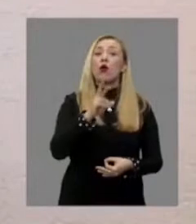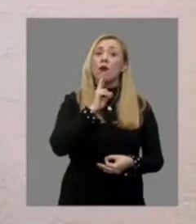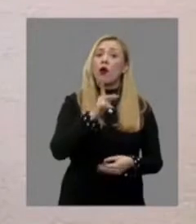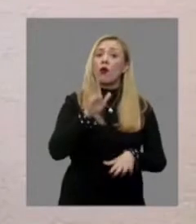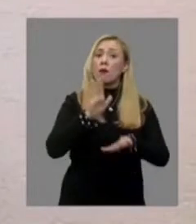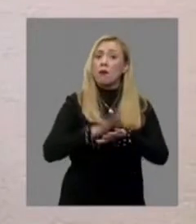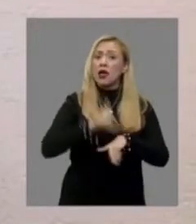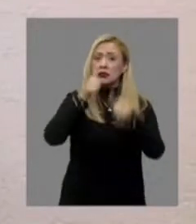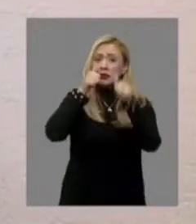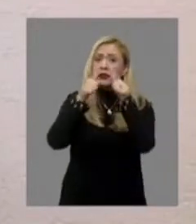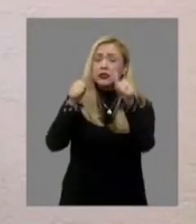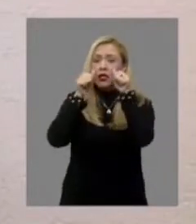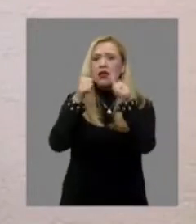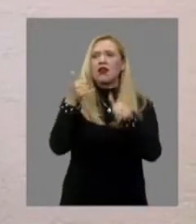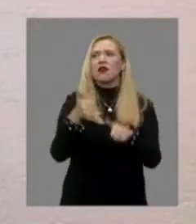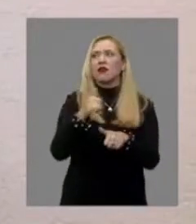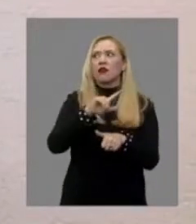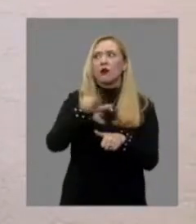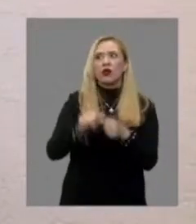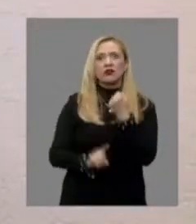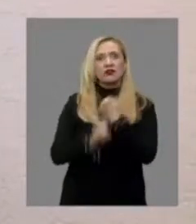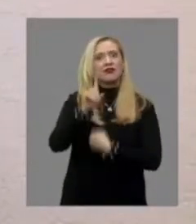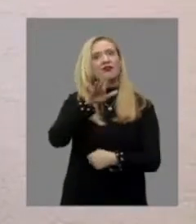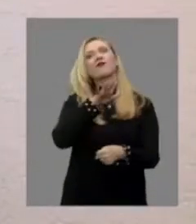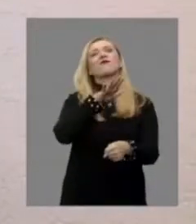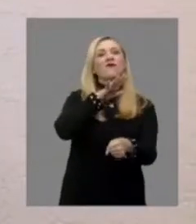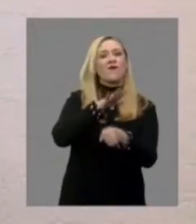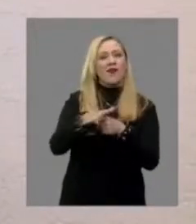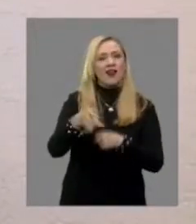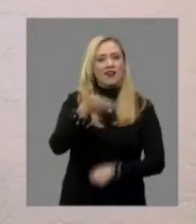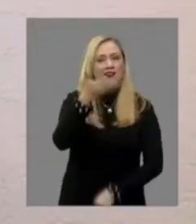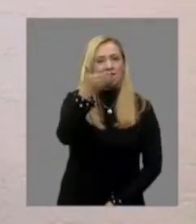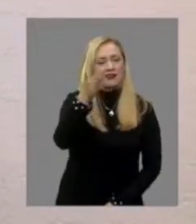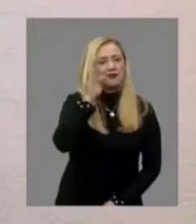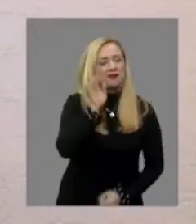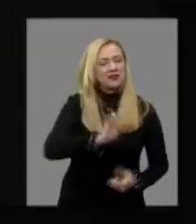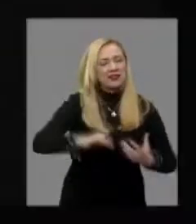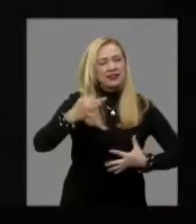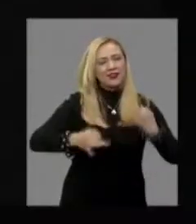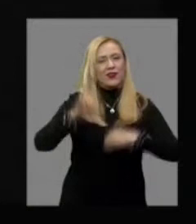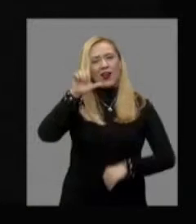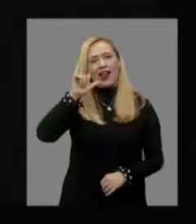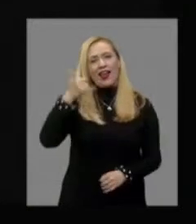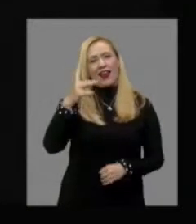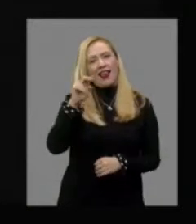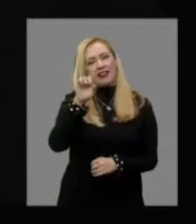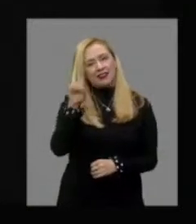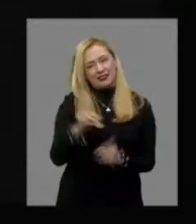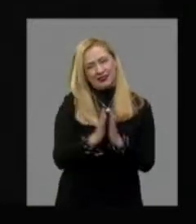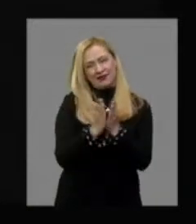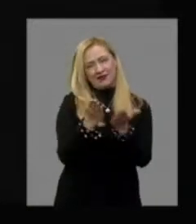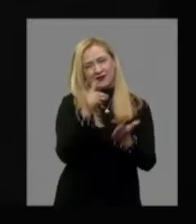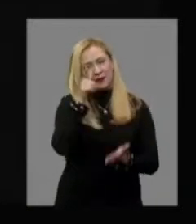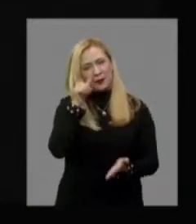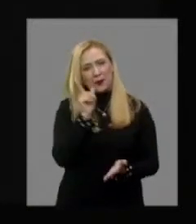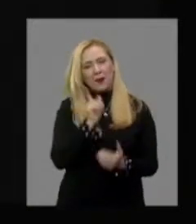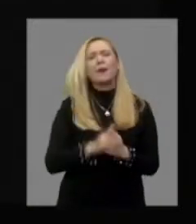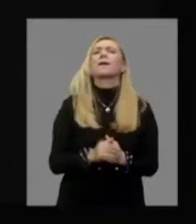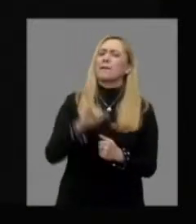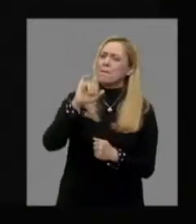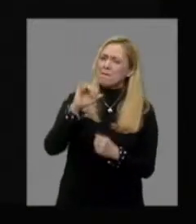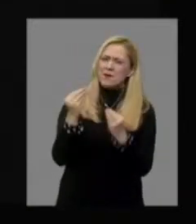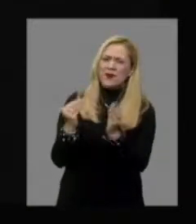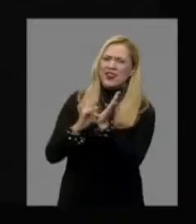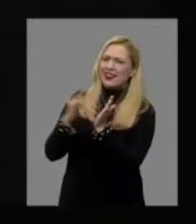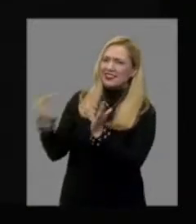retos también esto ha implicado? Adelante, ministro Lainez, le escuchamos. Sí, muchas gracias, Carlos. Bueno,